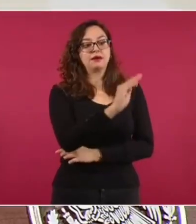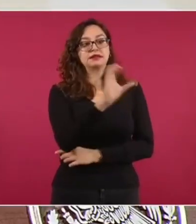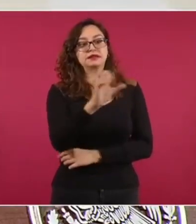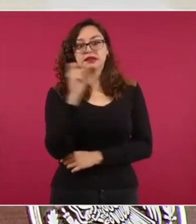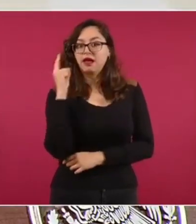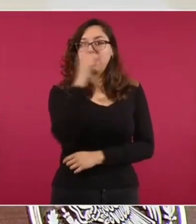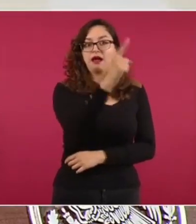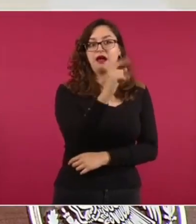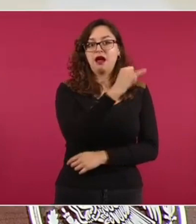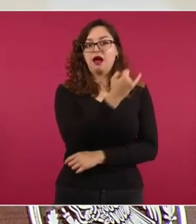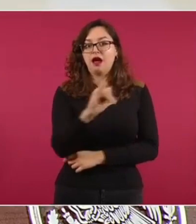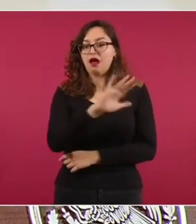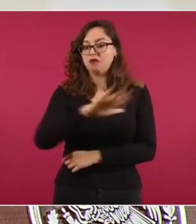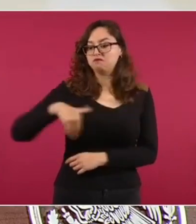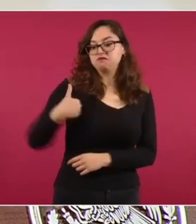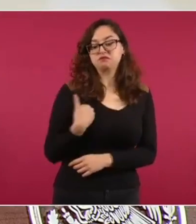Nada,